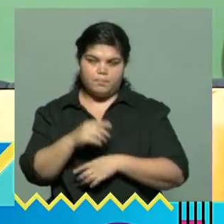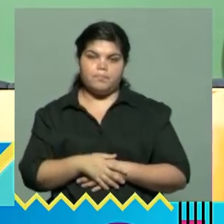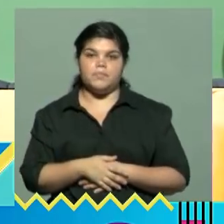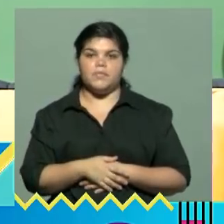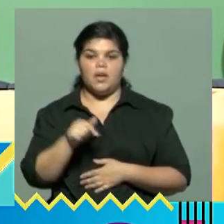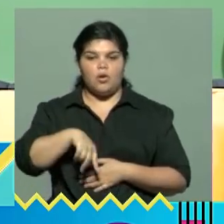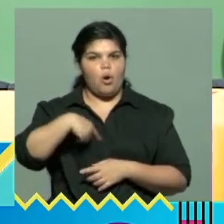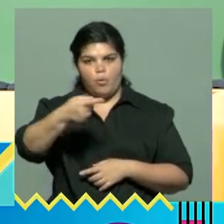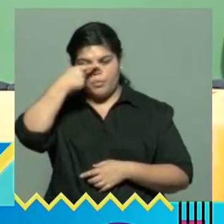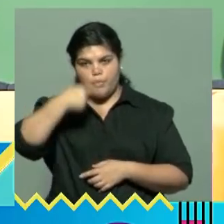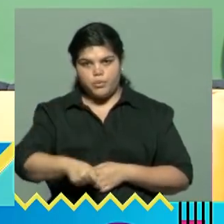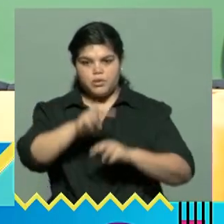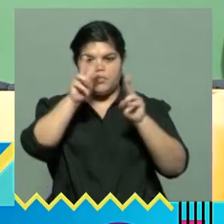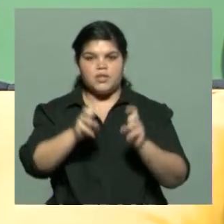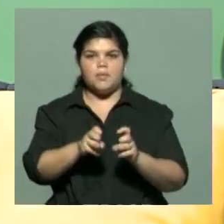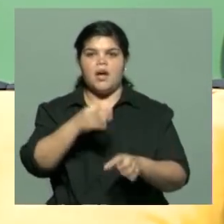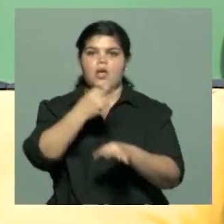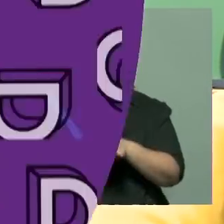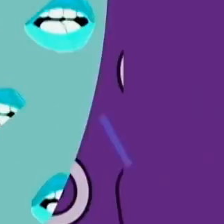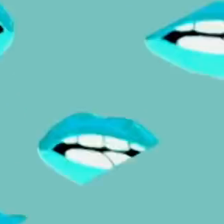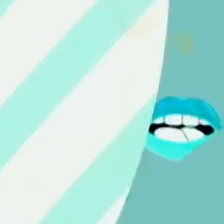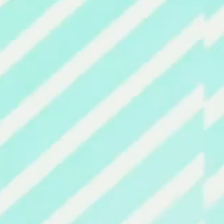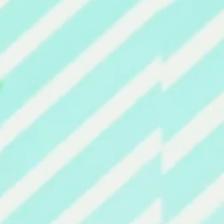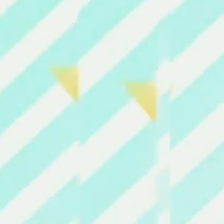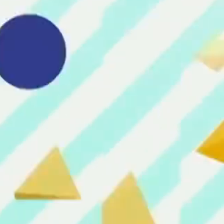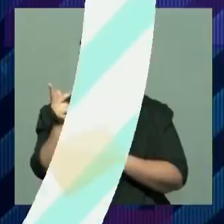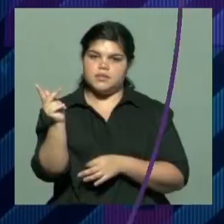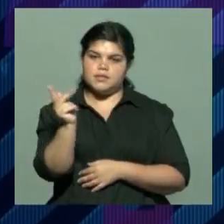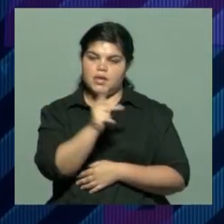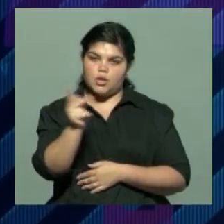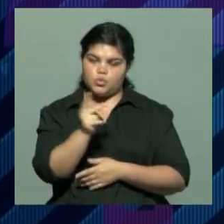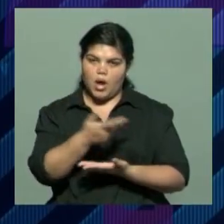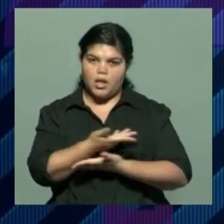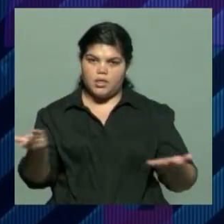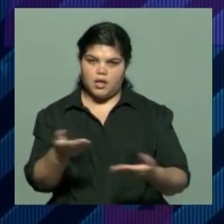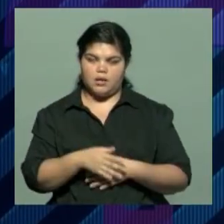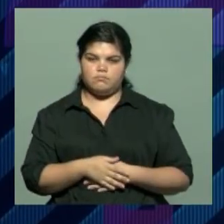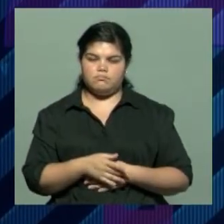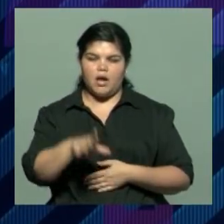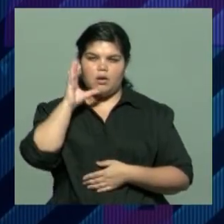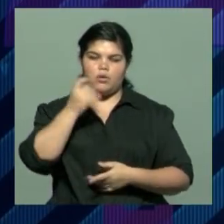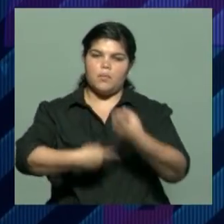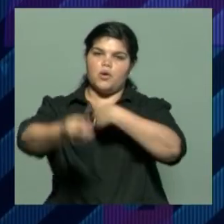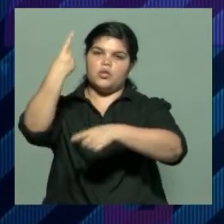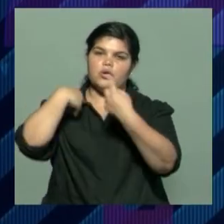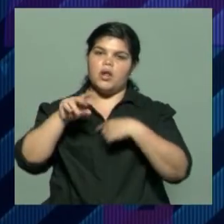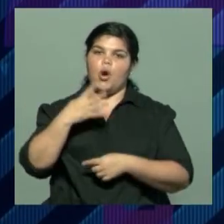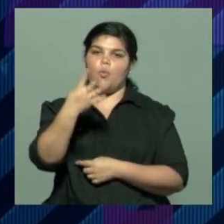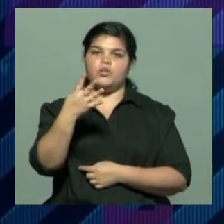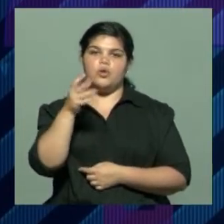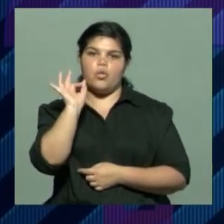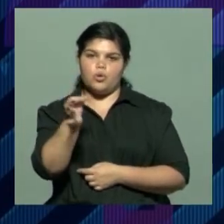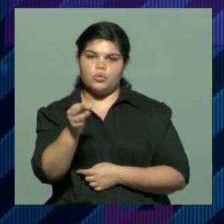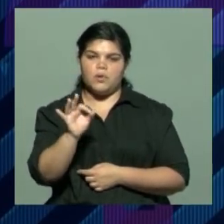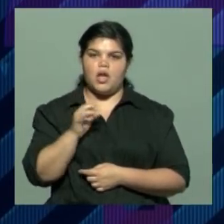está relacionado con la educación sexual integral, porque si hacemos un poquito de historia, el 4 de octubre del